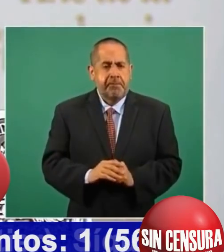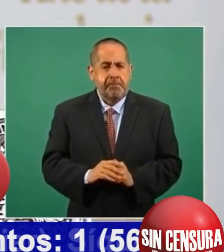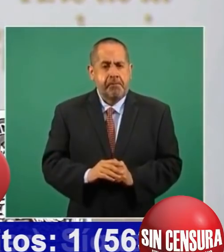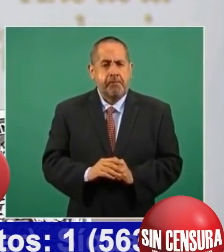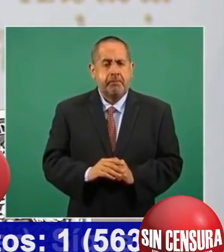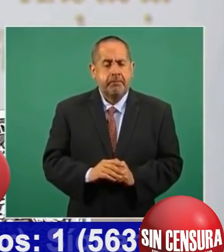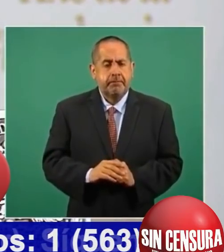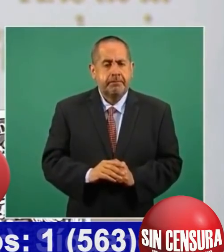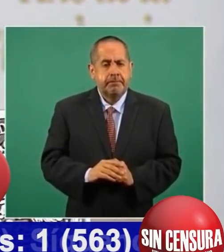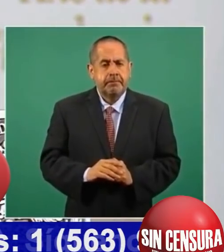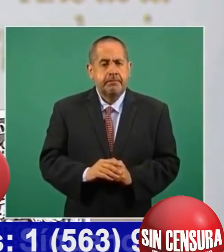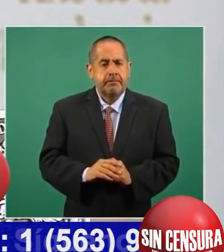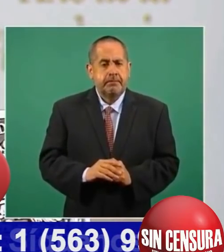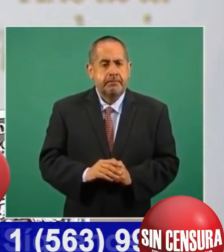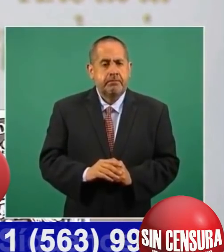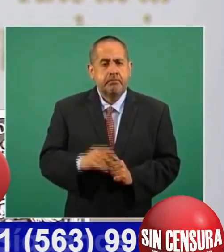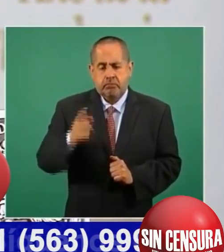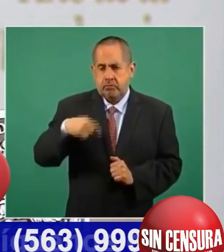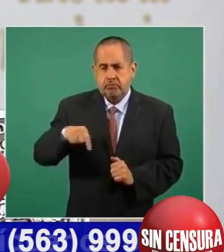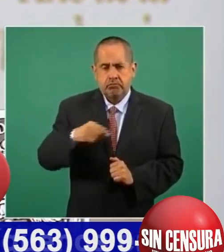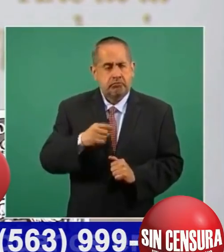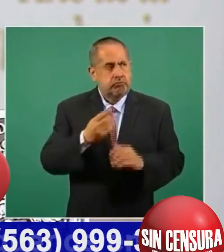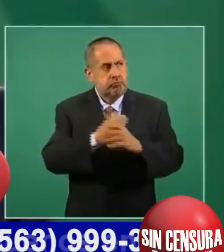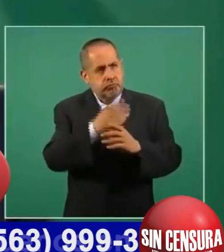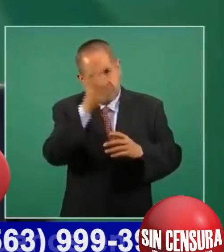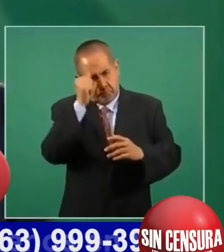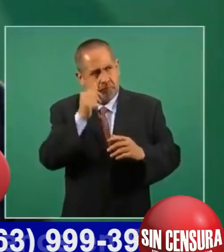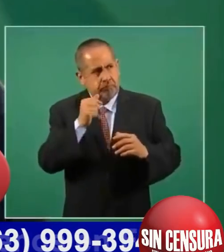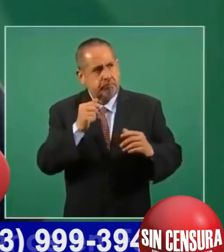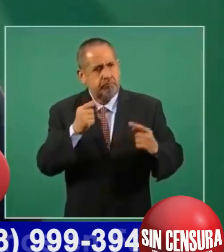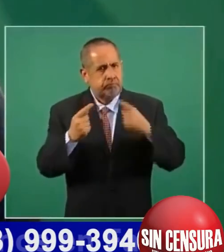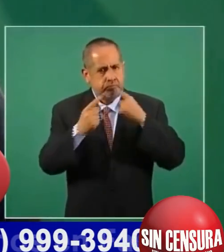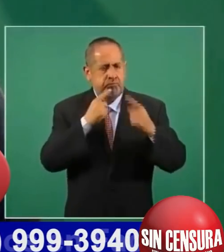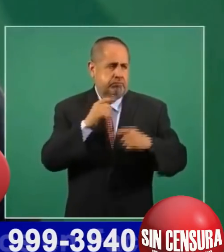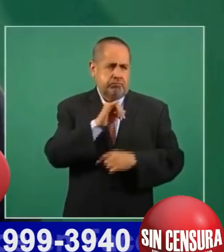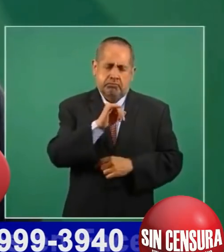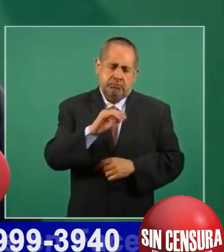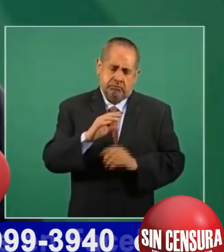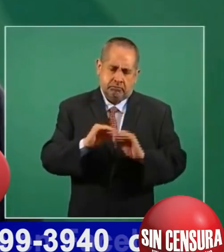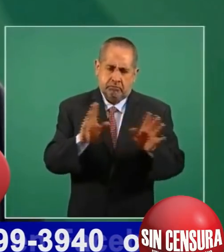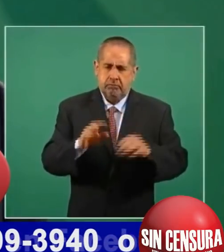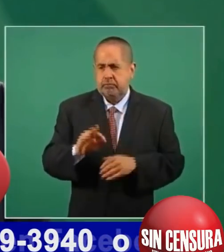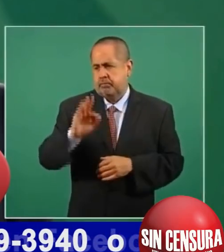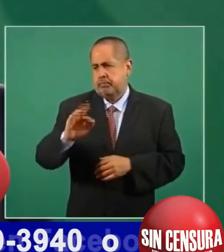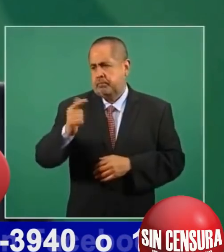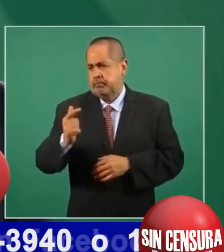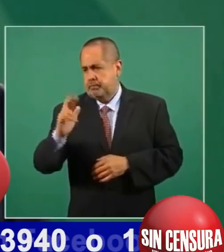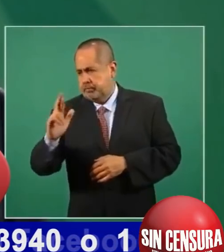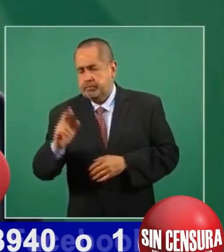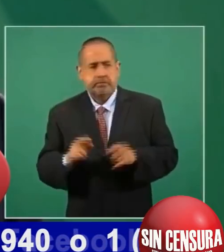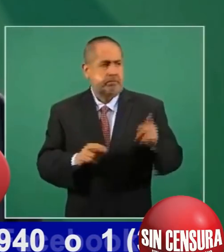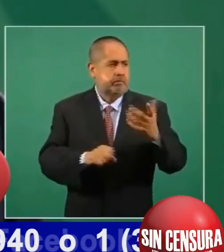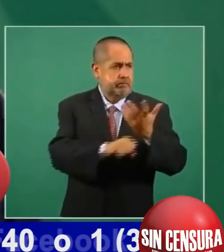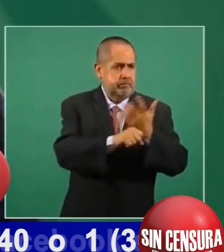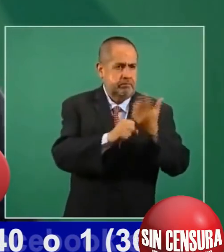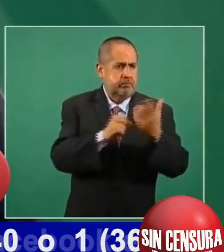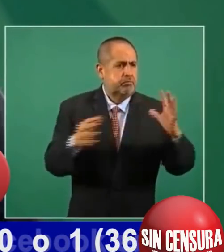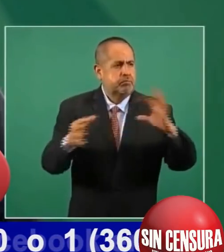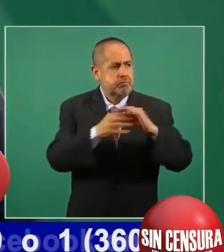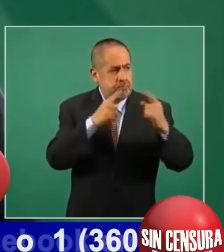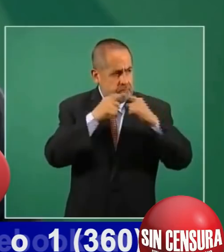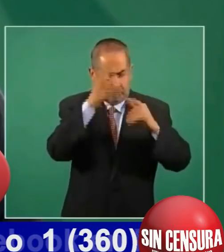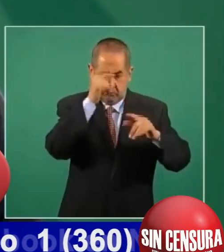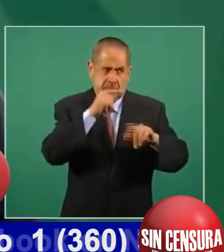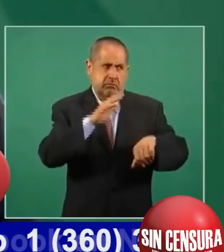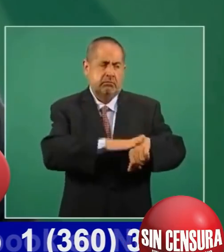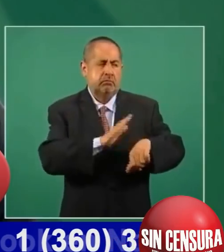pues un arreglo entre las fiscalías de Estados Unidos y de México,